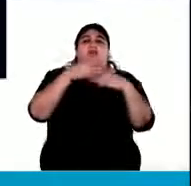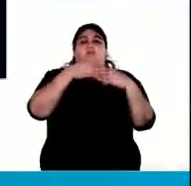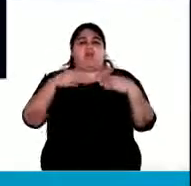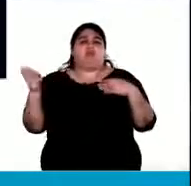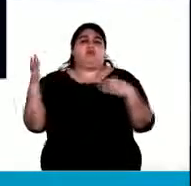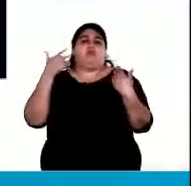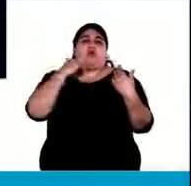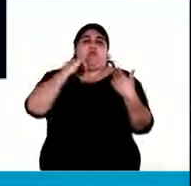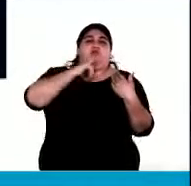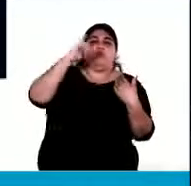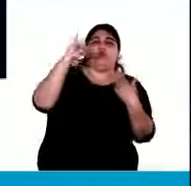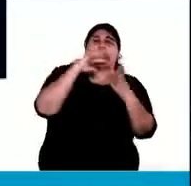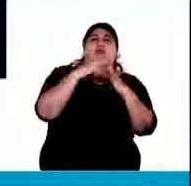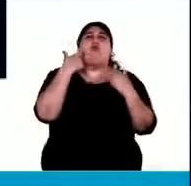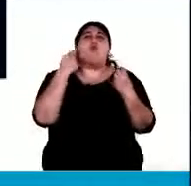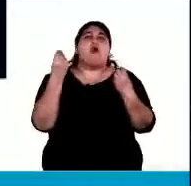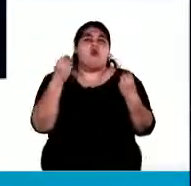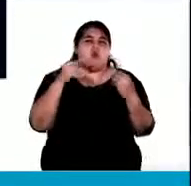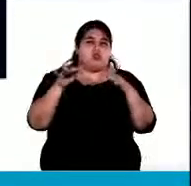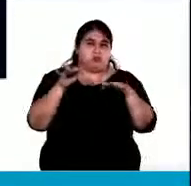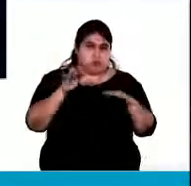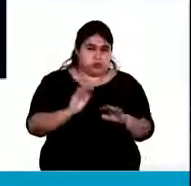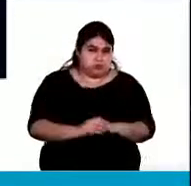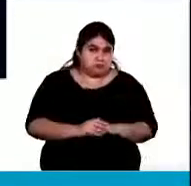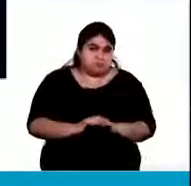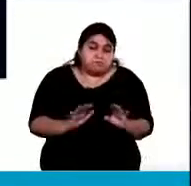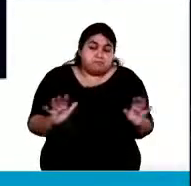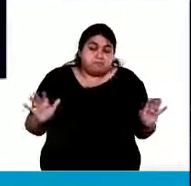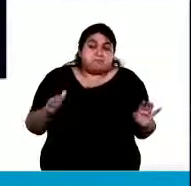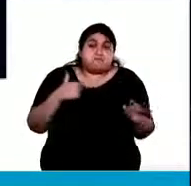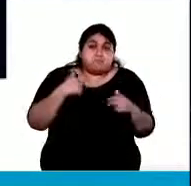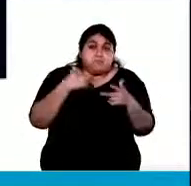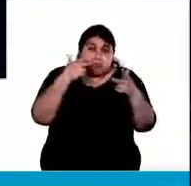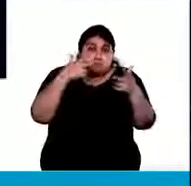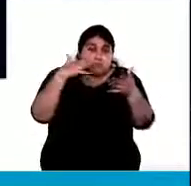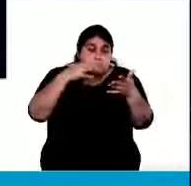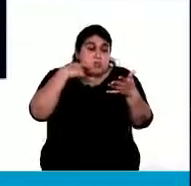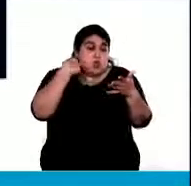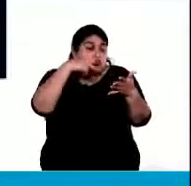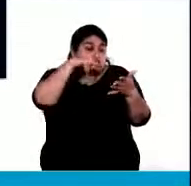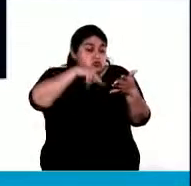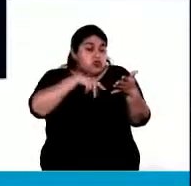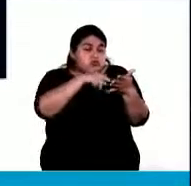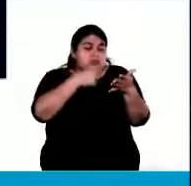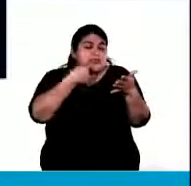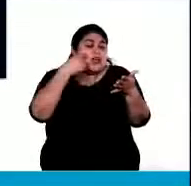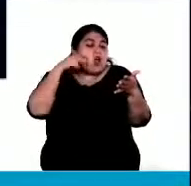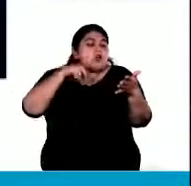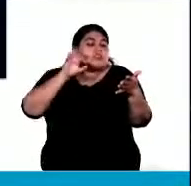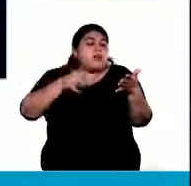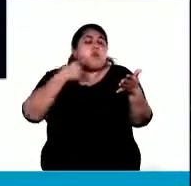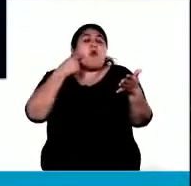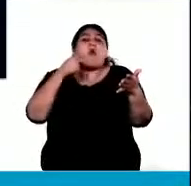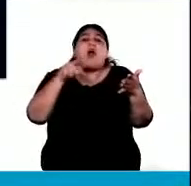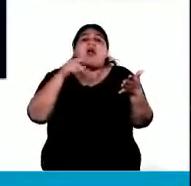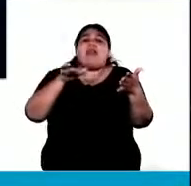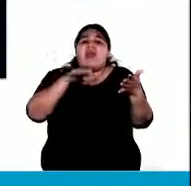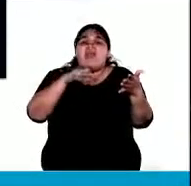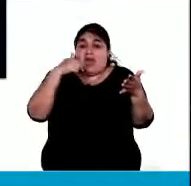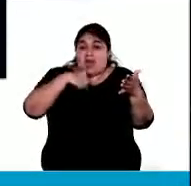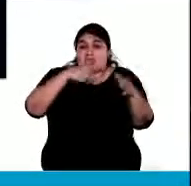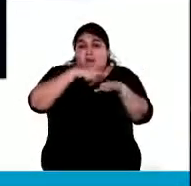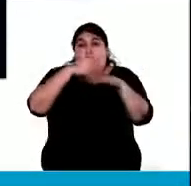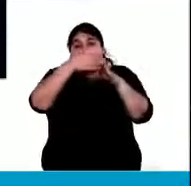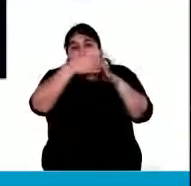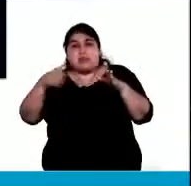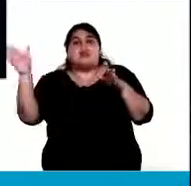juzgarse su gobierno. Y leo textual, hoy sabemos cuál es la realidad. Este punto de partida es sobre